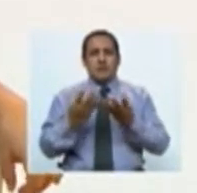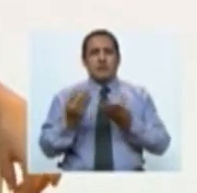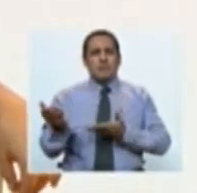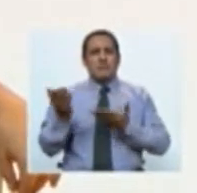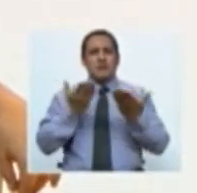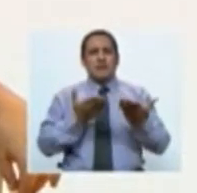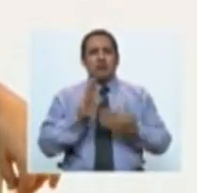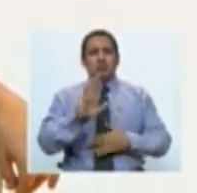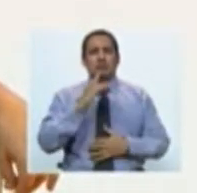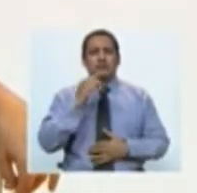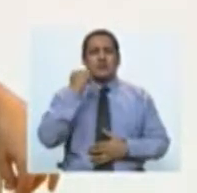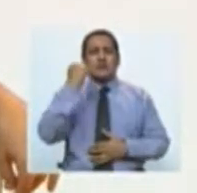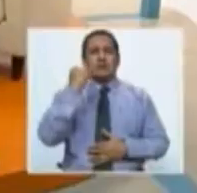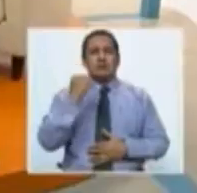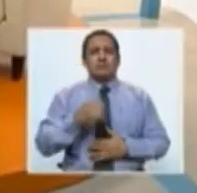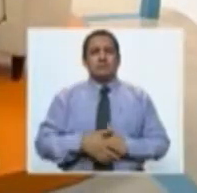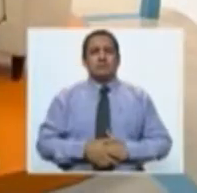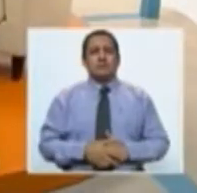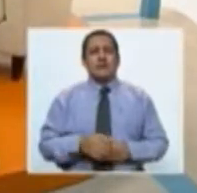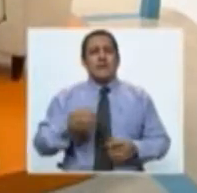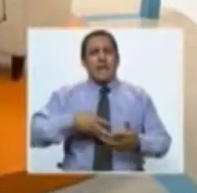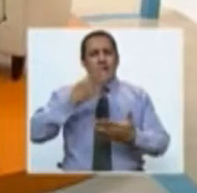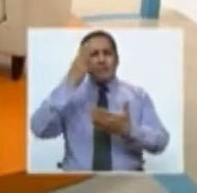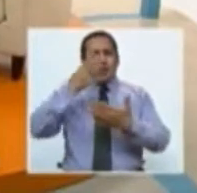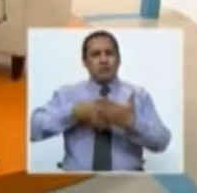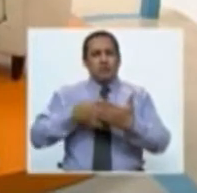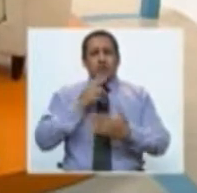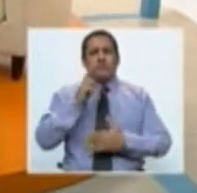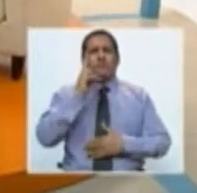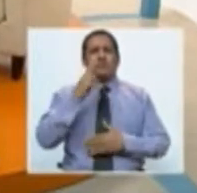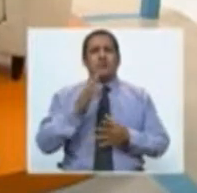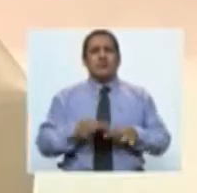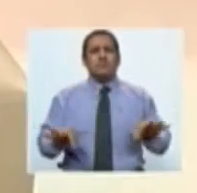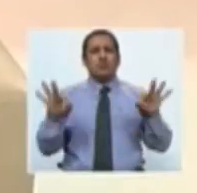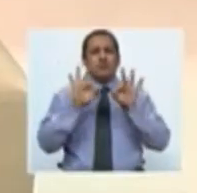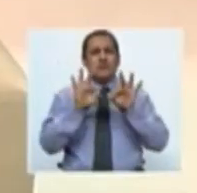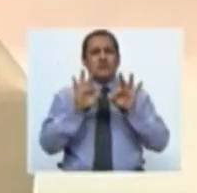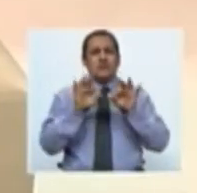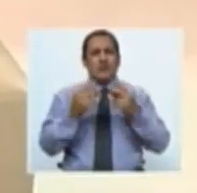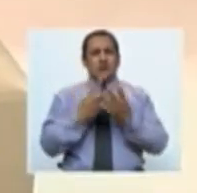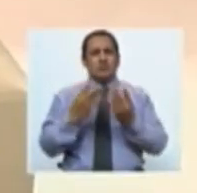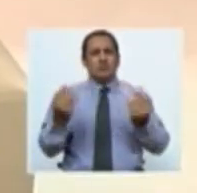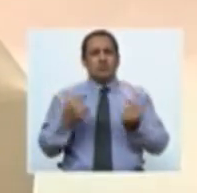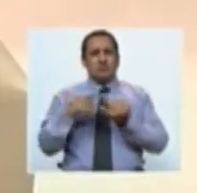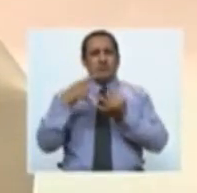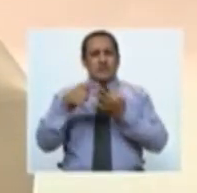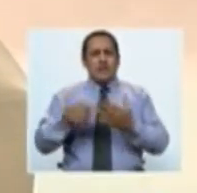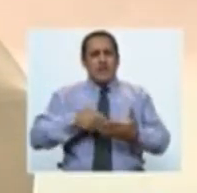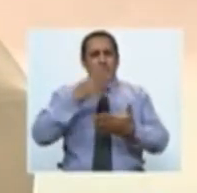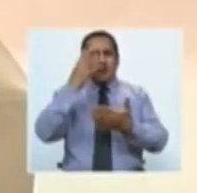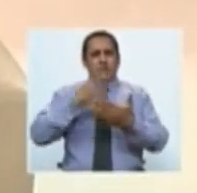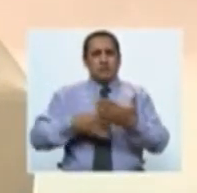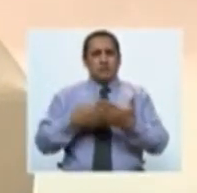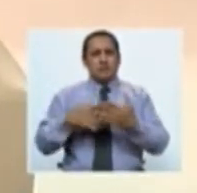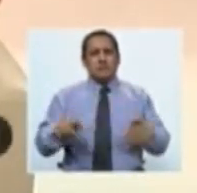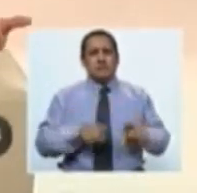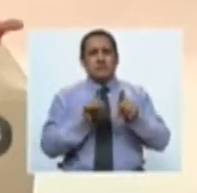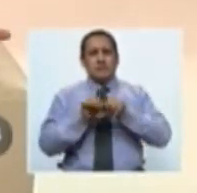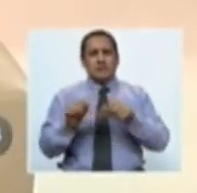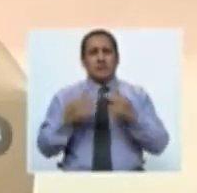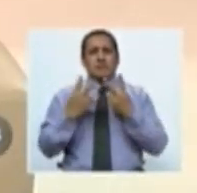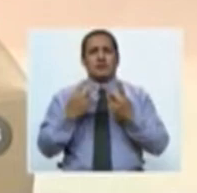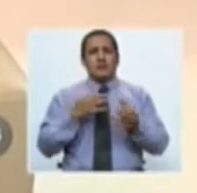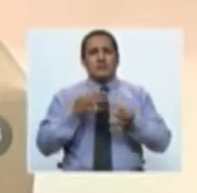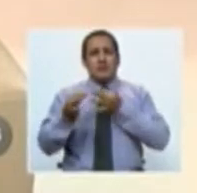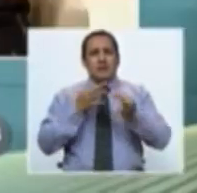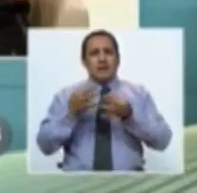gusto. Con nosotros. Bienvenida a Tus Derechos. La evaluación de los maestros, qué importante. Hay muchos tipos de evaluaciones, como me